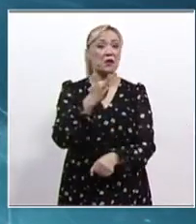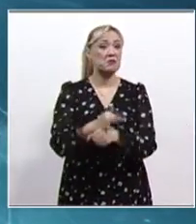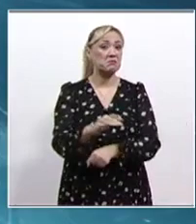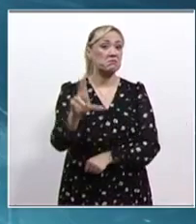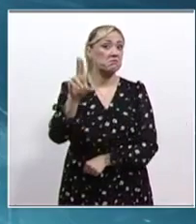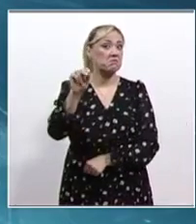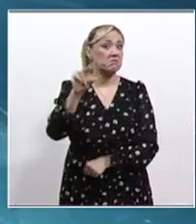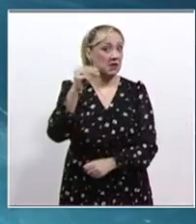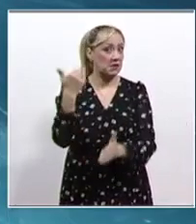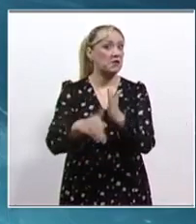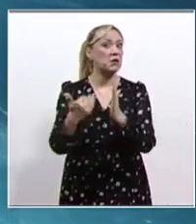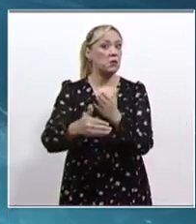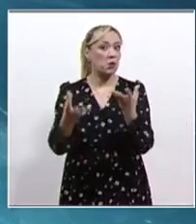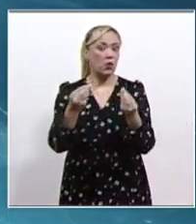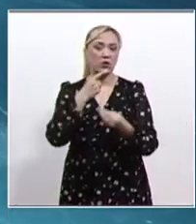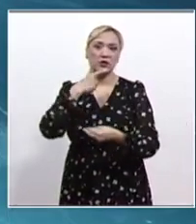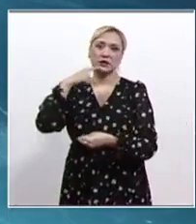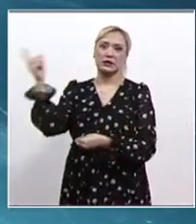la Suprema Corte.